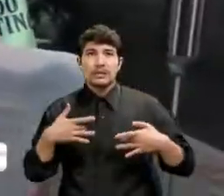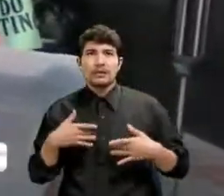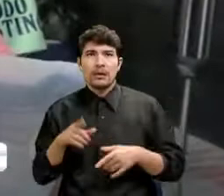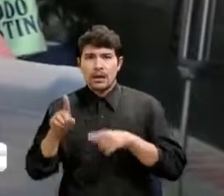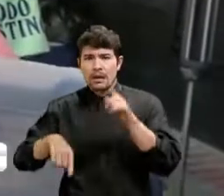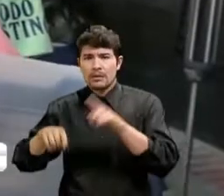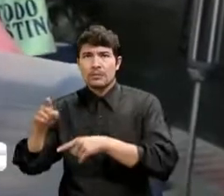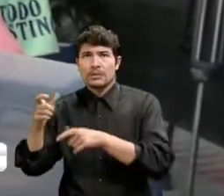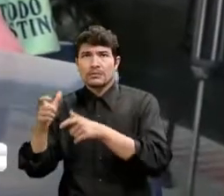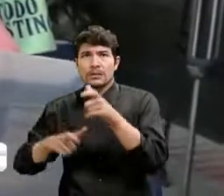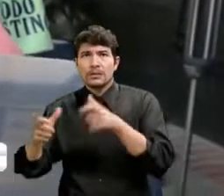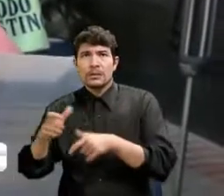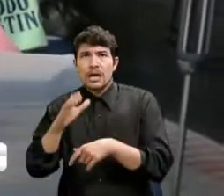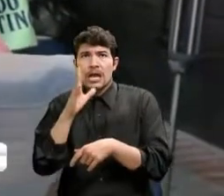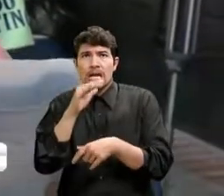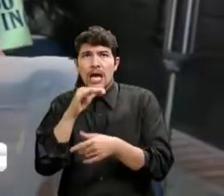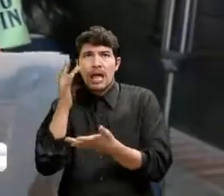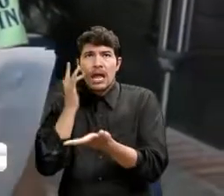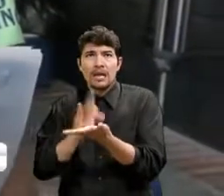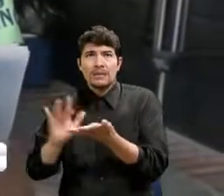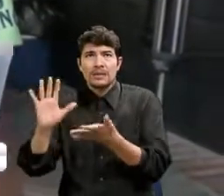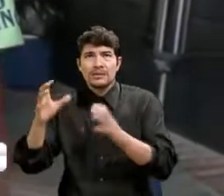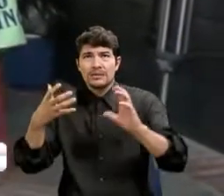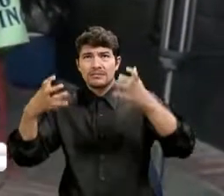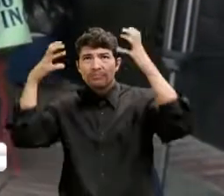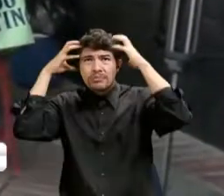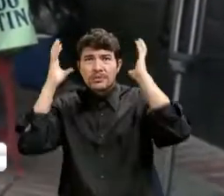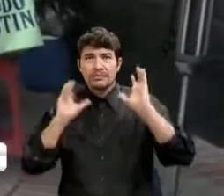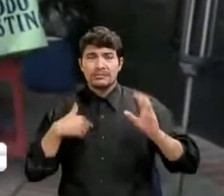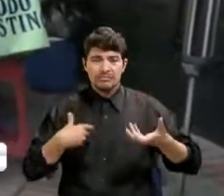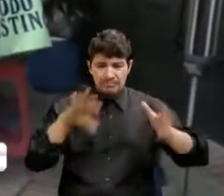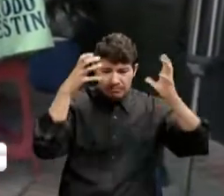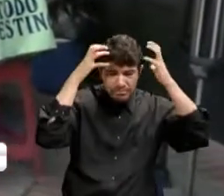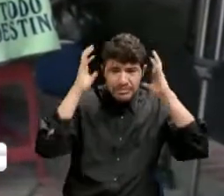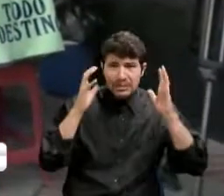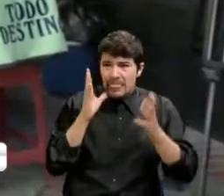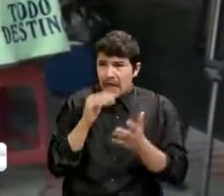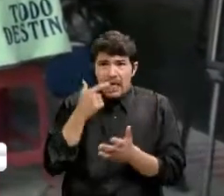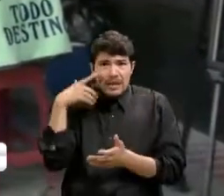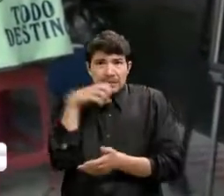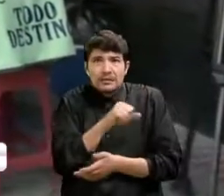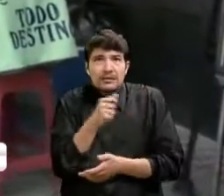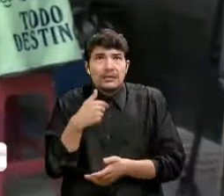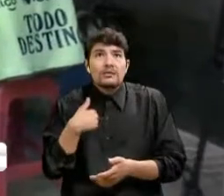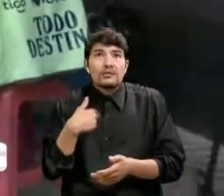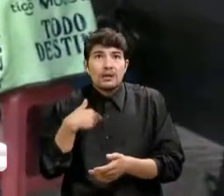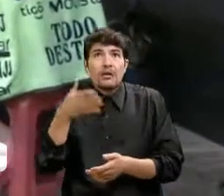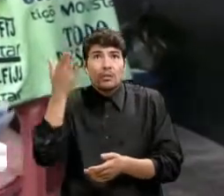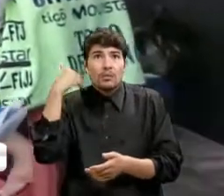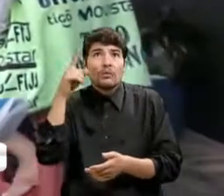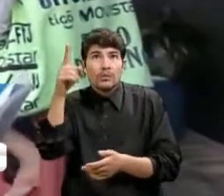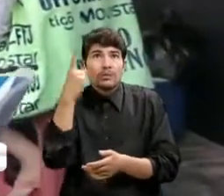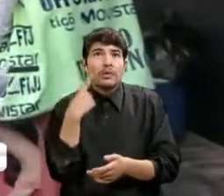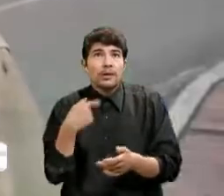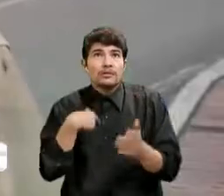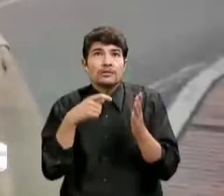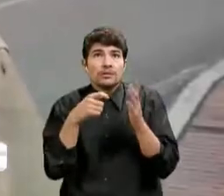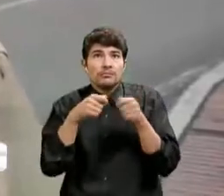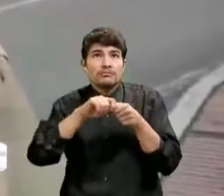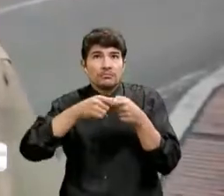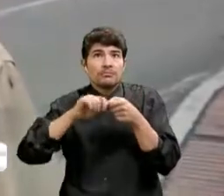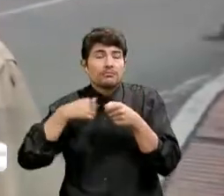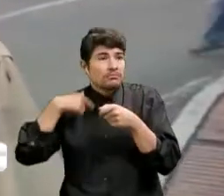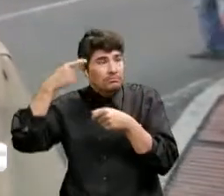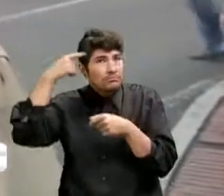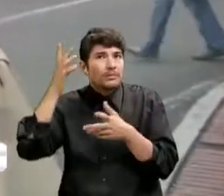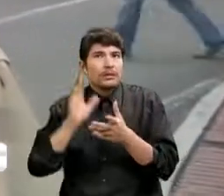puede ser verdad porque a veces mi higiene le hacen las moscas casi uno de los huesos pone así no nos da ni cuenta también también una es que también confió hacia uno usa